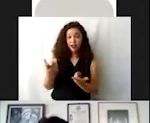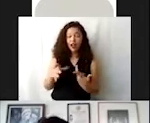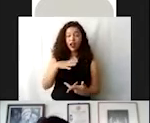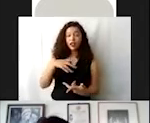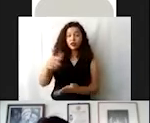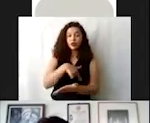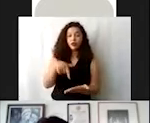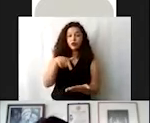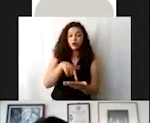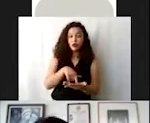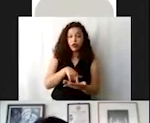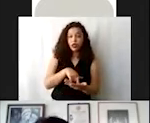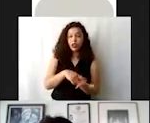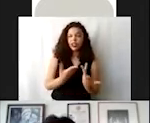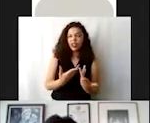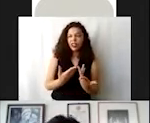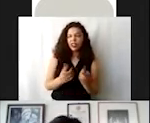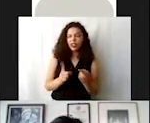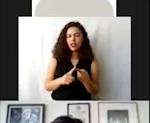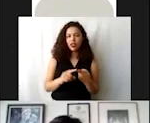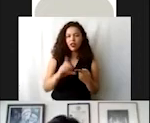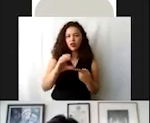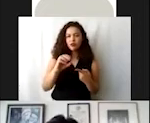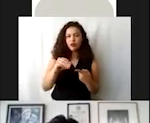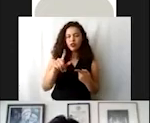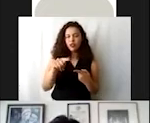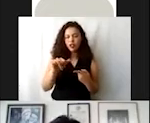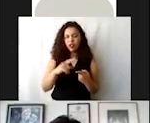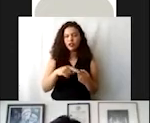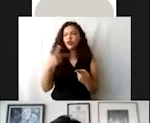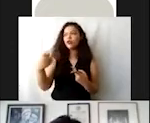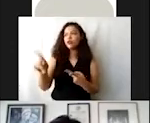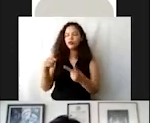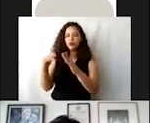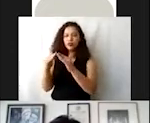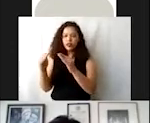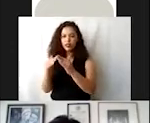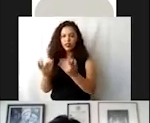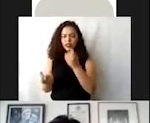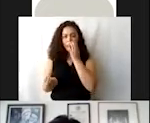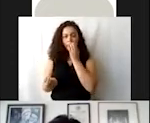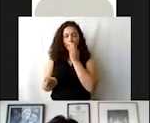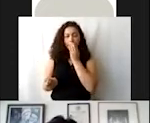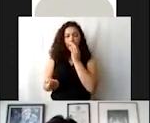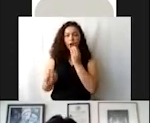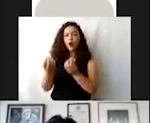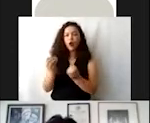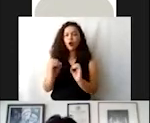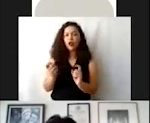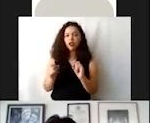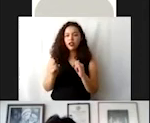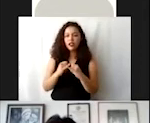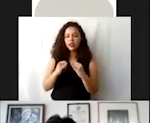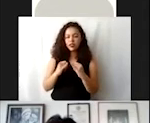en comodato o el domicilio en su casa o algunas pequeñas instituciones y no cuentan con